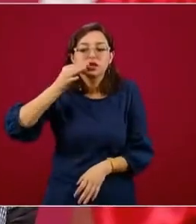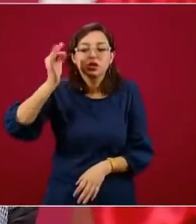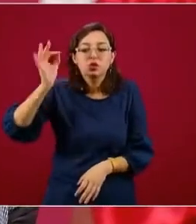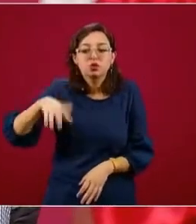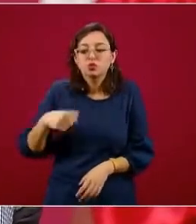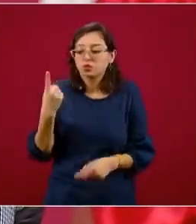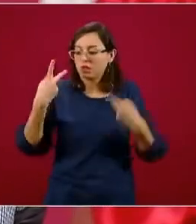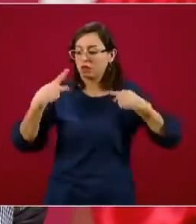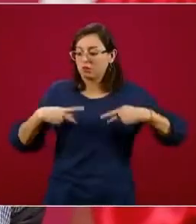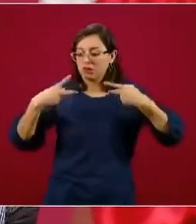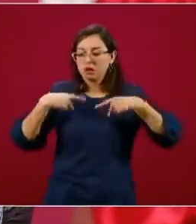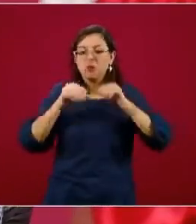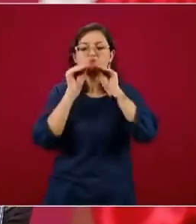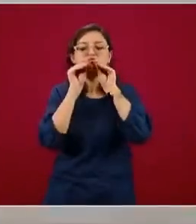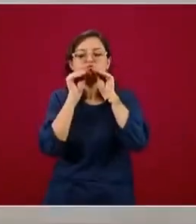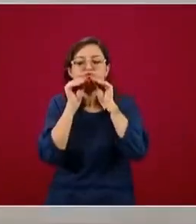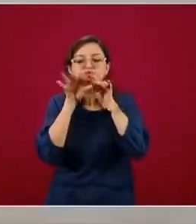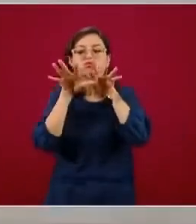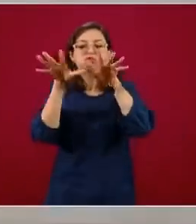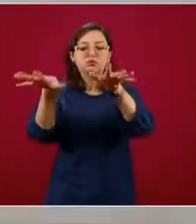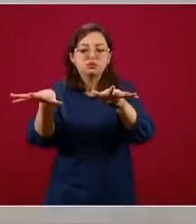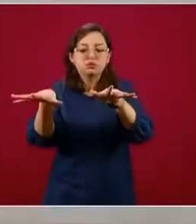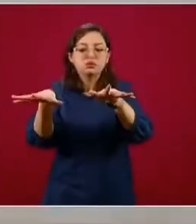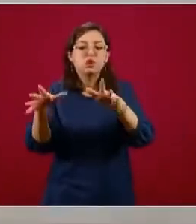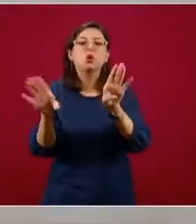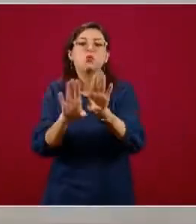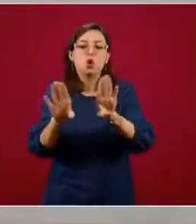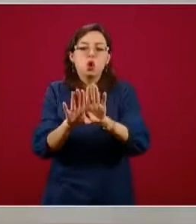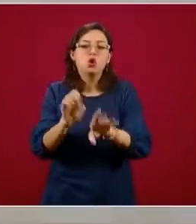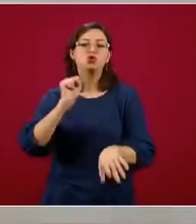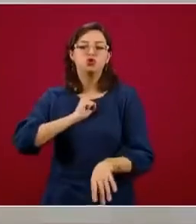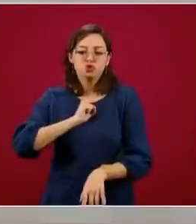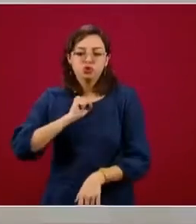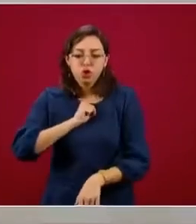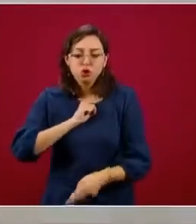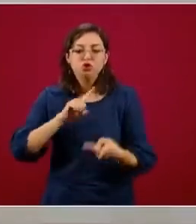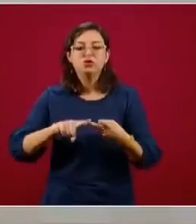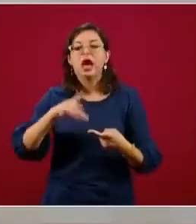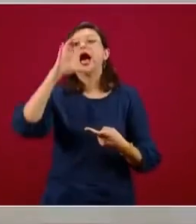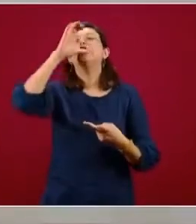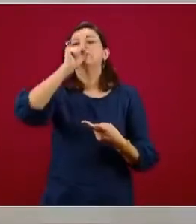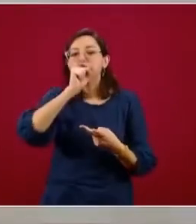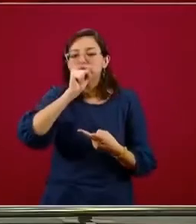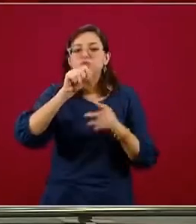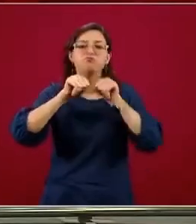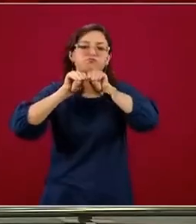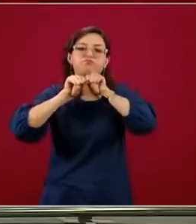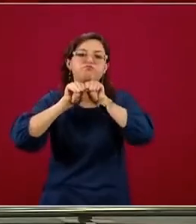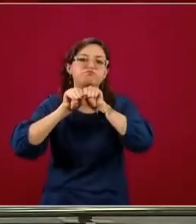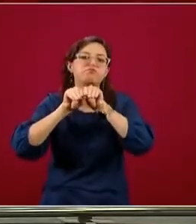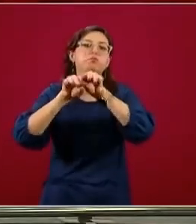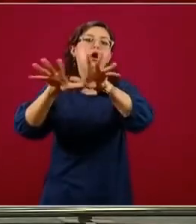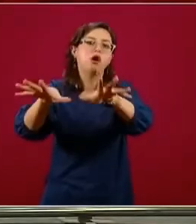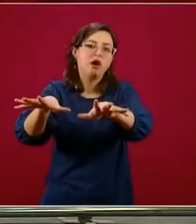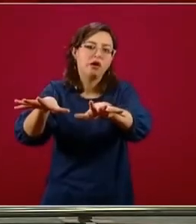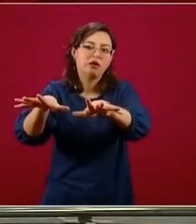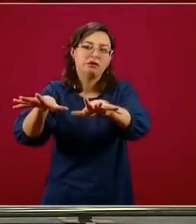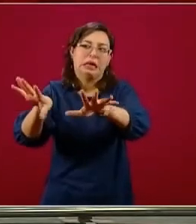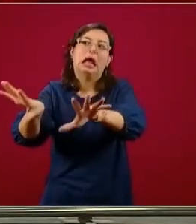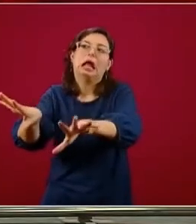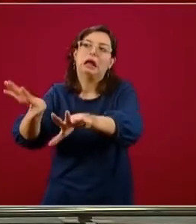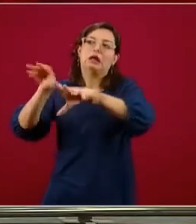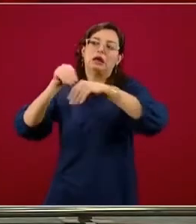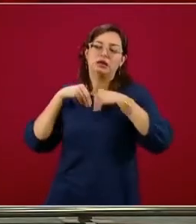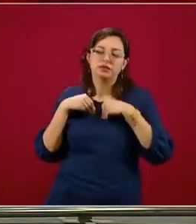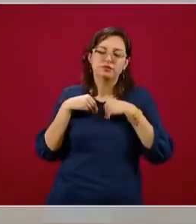persona enferma precisamente expide a través de toser o de estornudar, que son los principales síntomas. La tos y